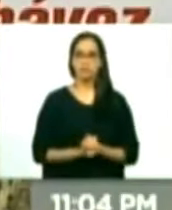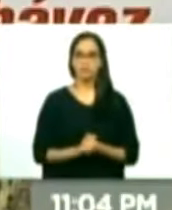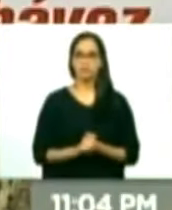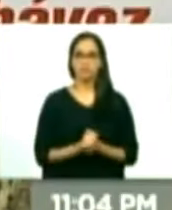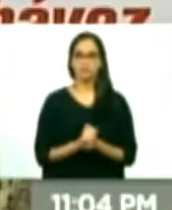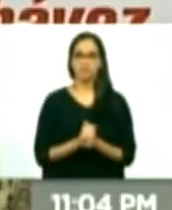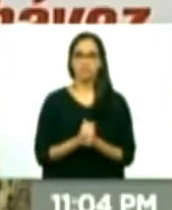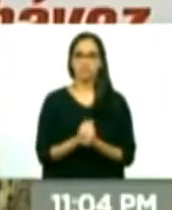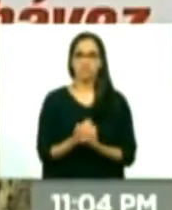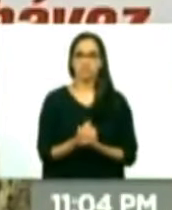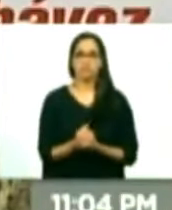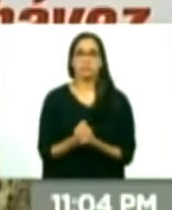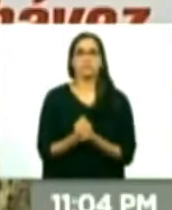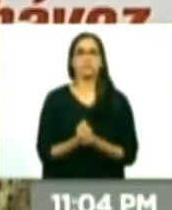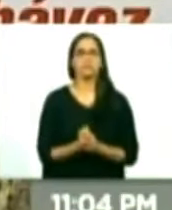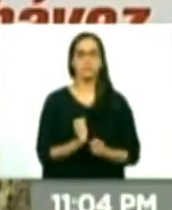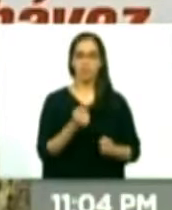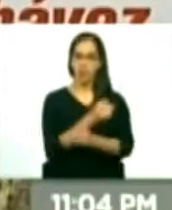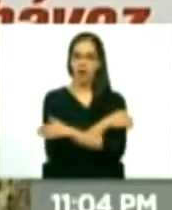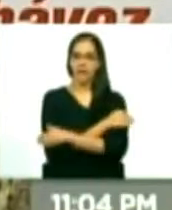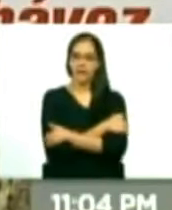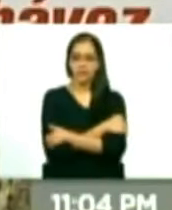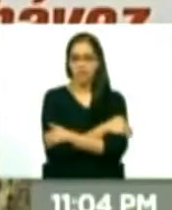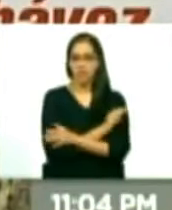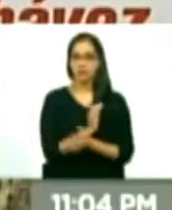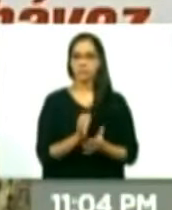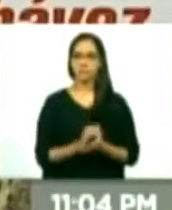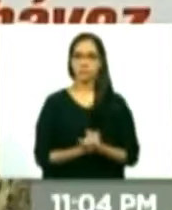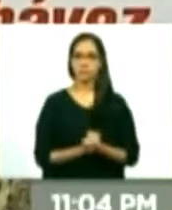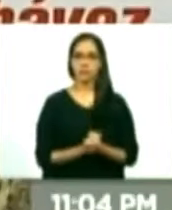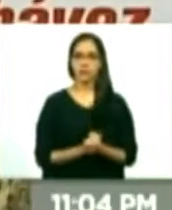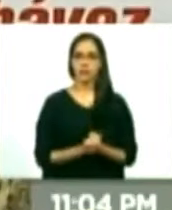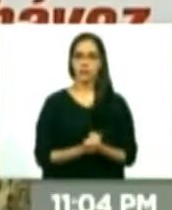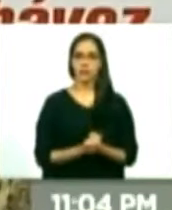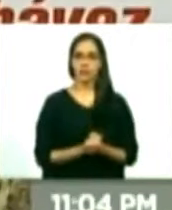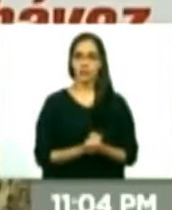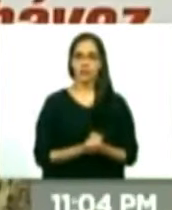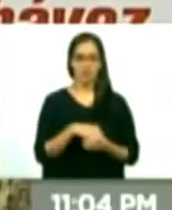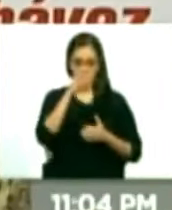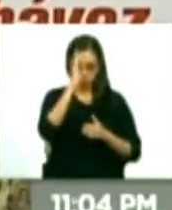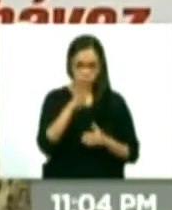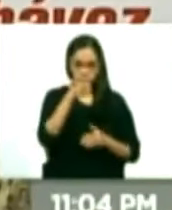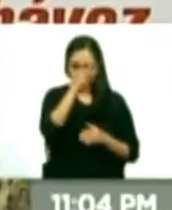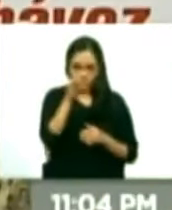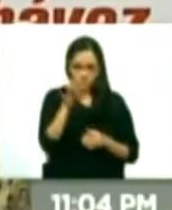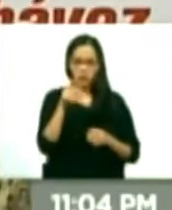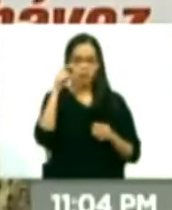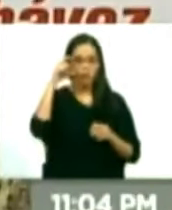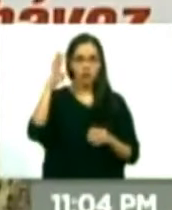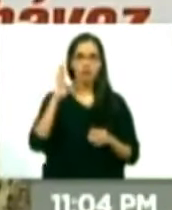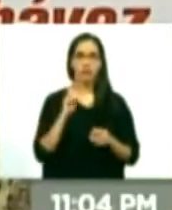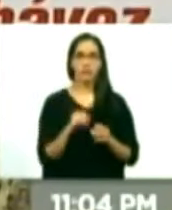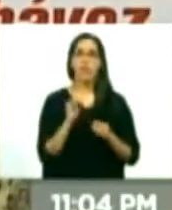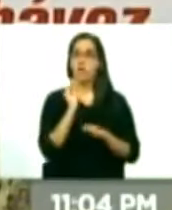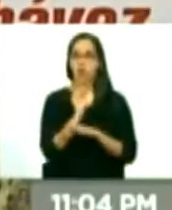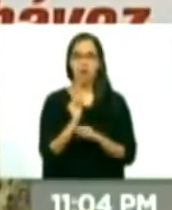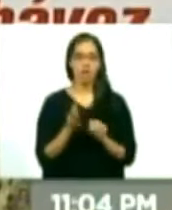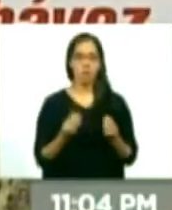Yo la abracé ahí, pues, y ella me echó la bendición, me dijo: te bendiga y